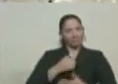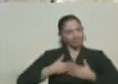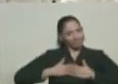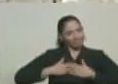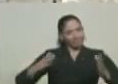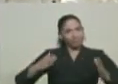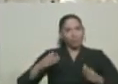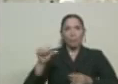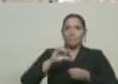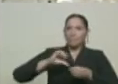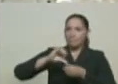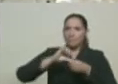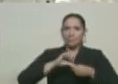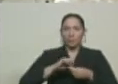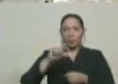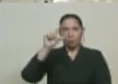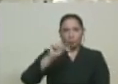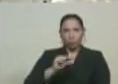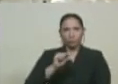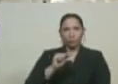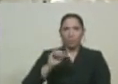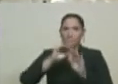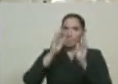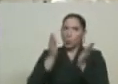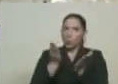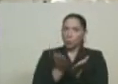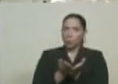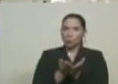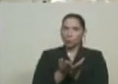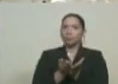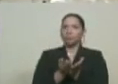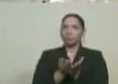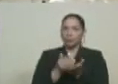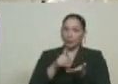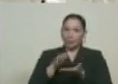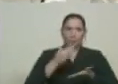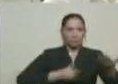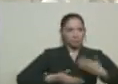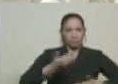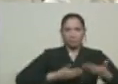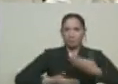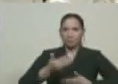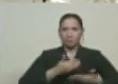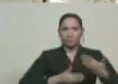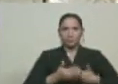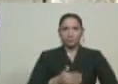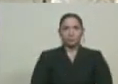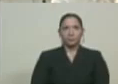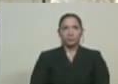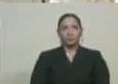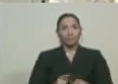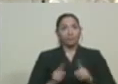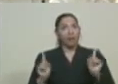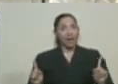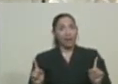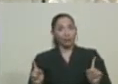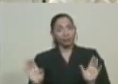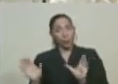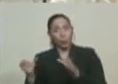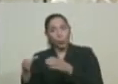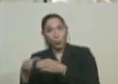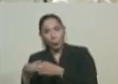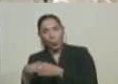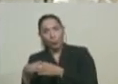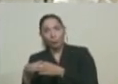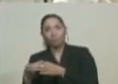tener la gasolina más barata del mundo a través del subsidio directo a los hidrocarburos internos. Pero para las mafias, para esa